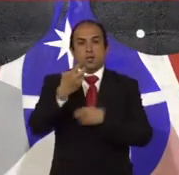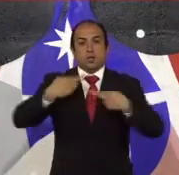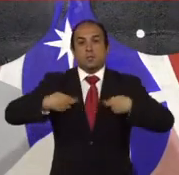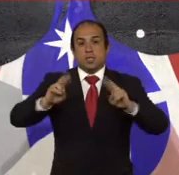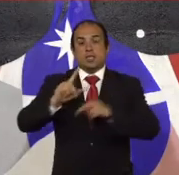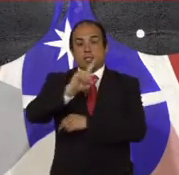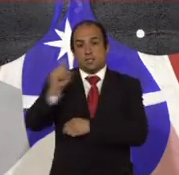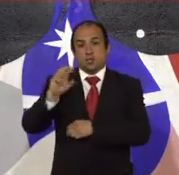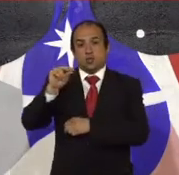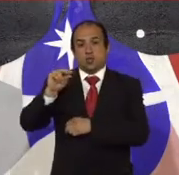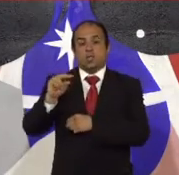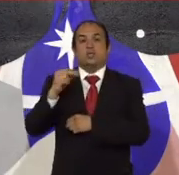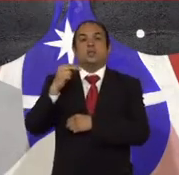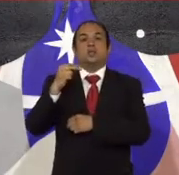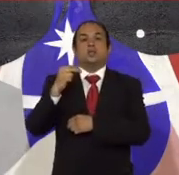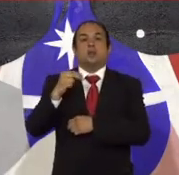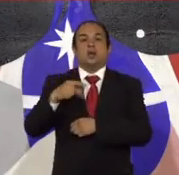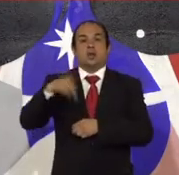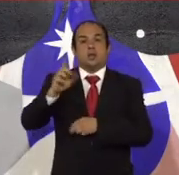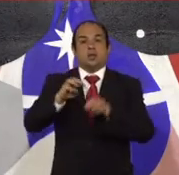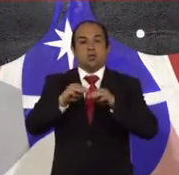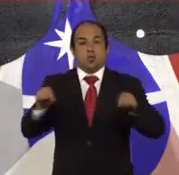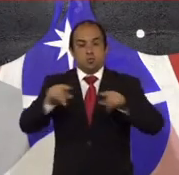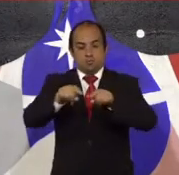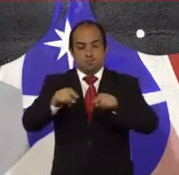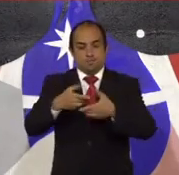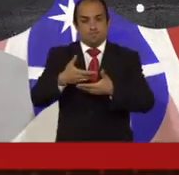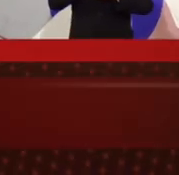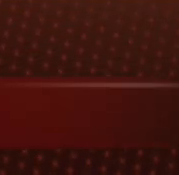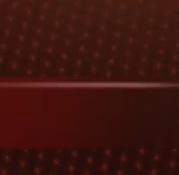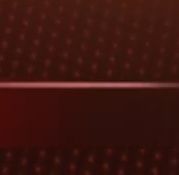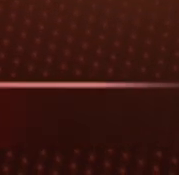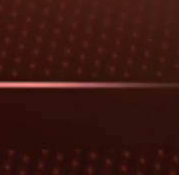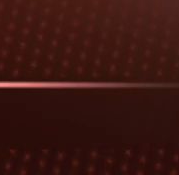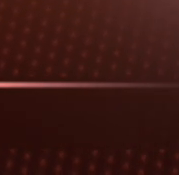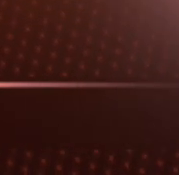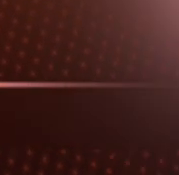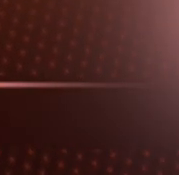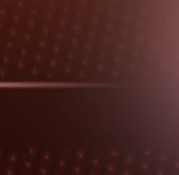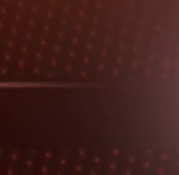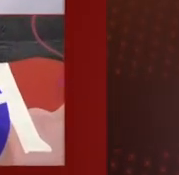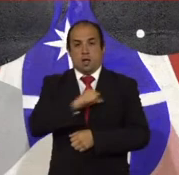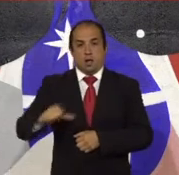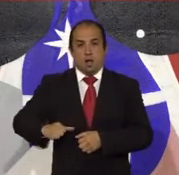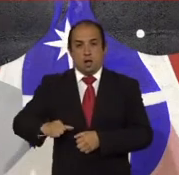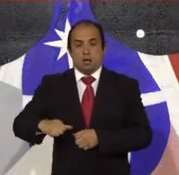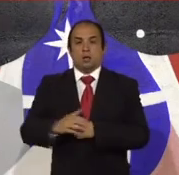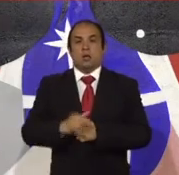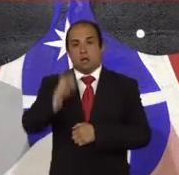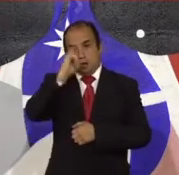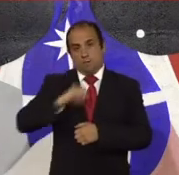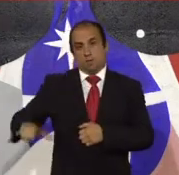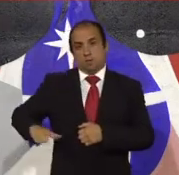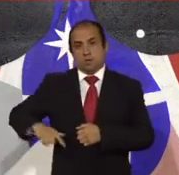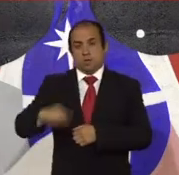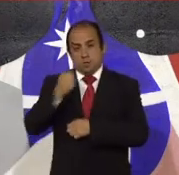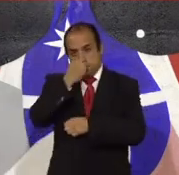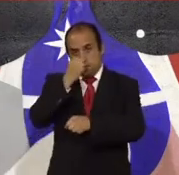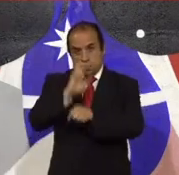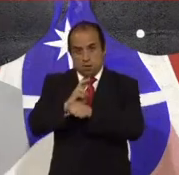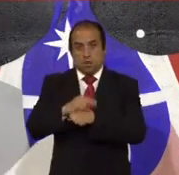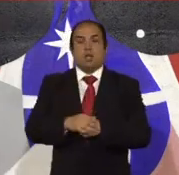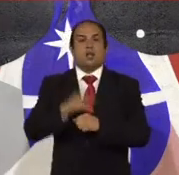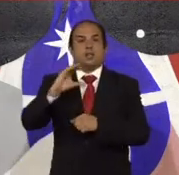representan cerca de 180 kilómetros de longitud de senderos. Bueno, en el caso del C5, como